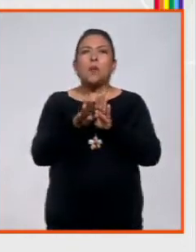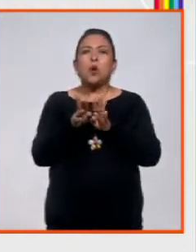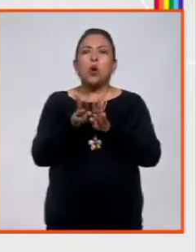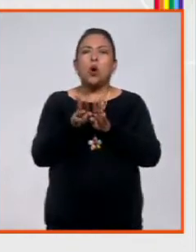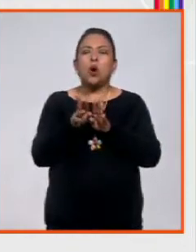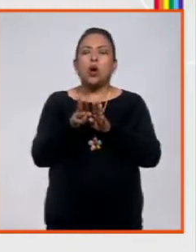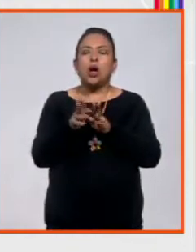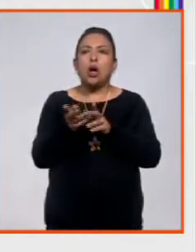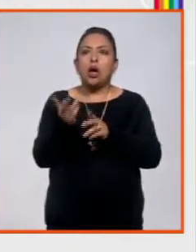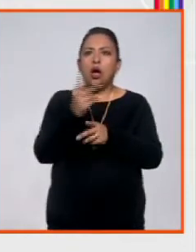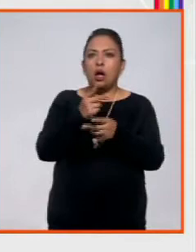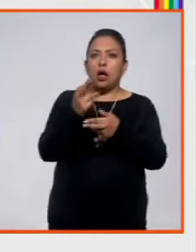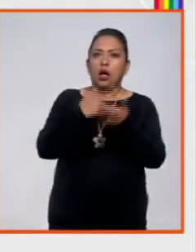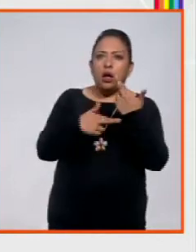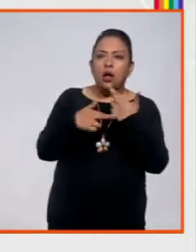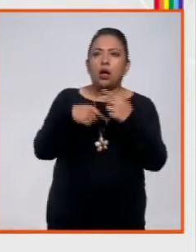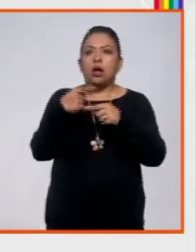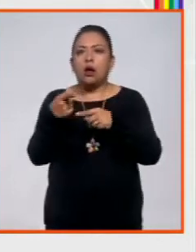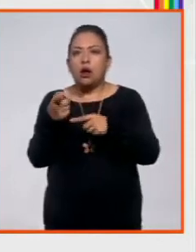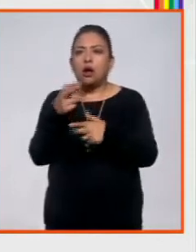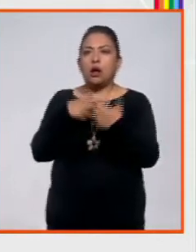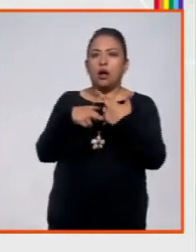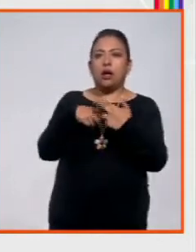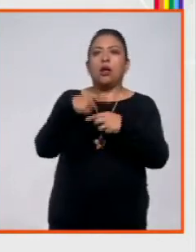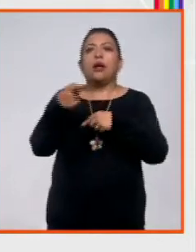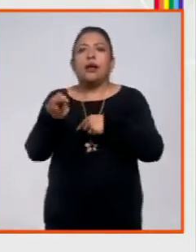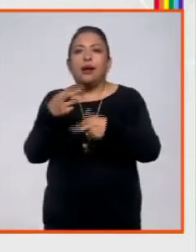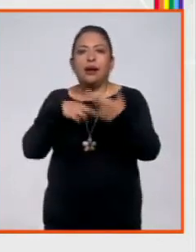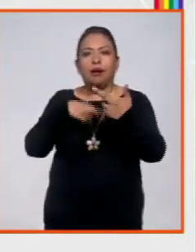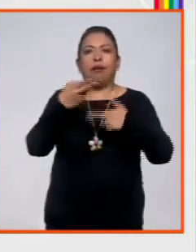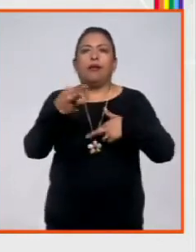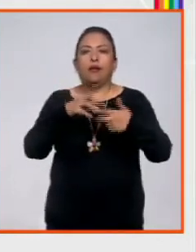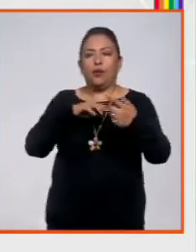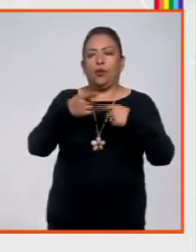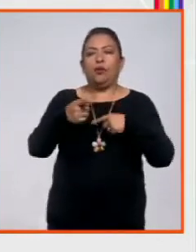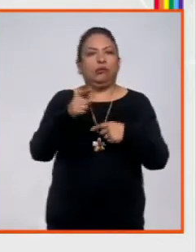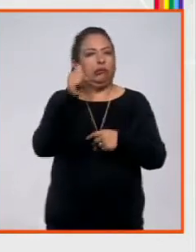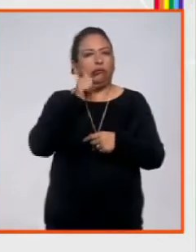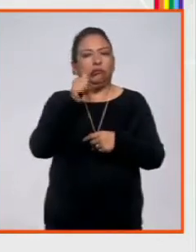en todo el tiempo no se avanza pero se vuelve a regresar